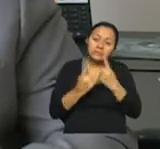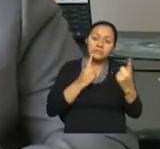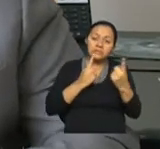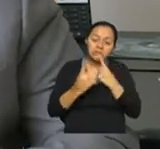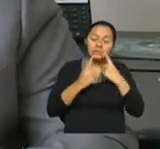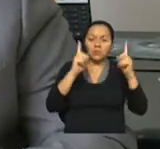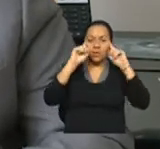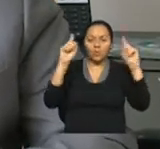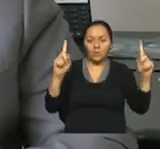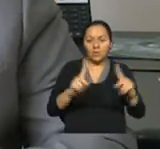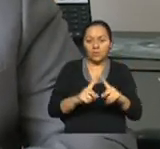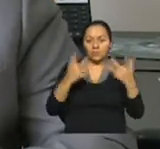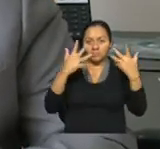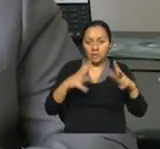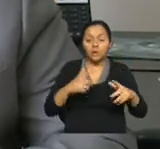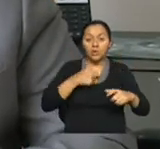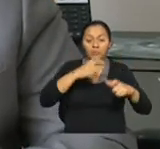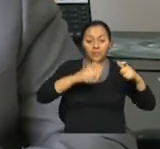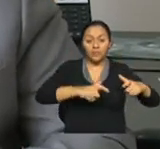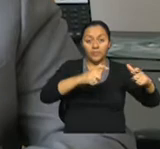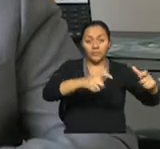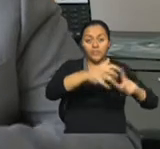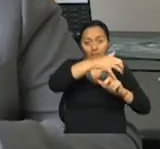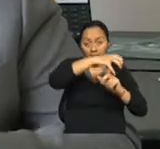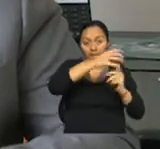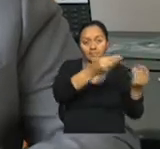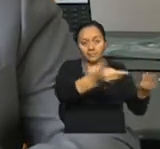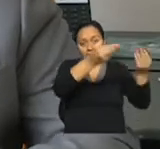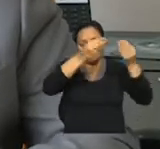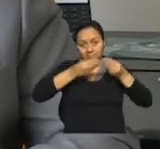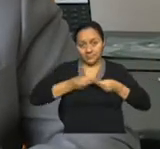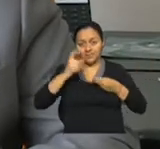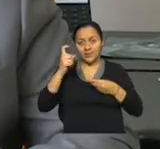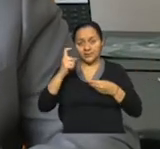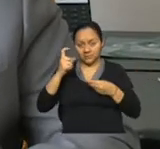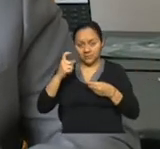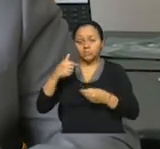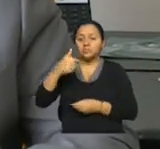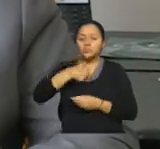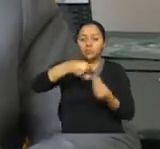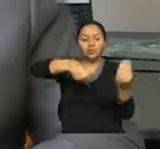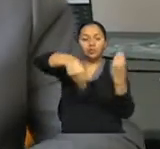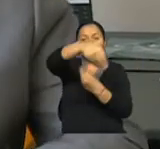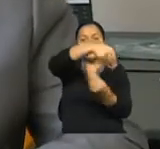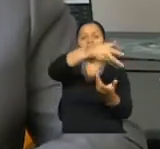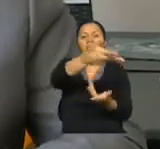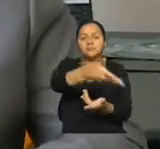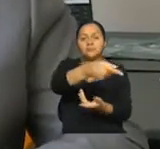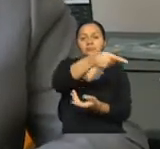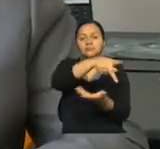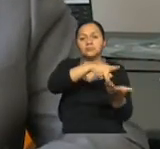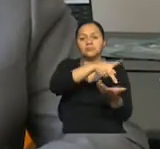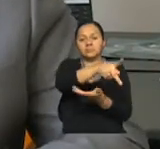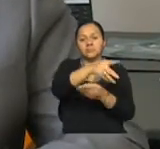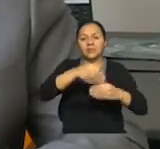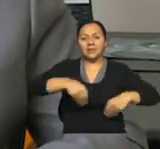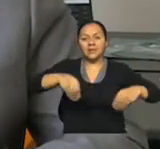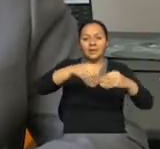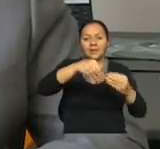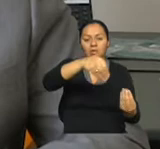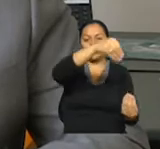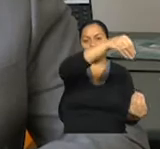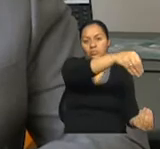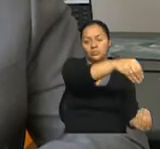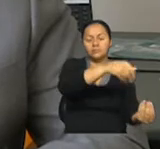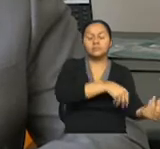un acuerdo que consiste básicamente en el pago con bienes del Estado al ISFA. La forma de pago sería la siguiente: el